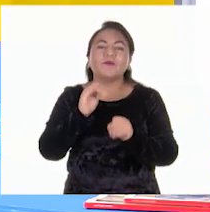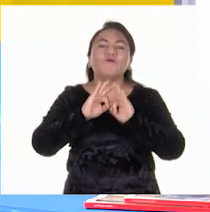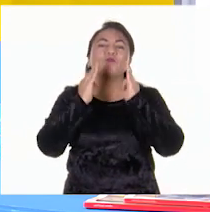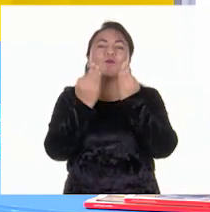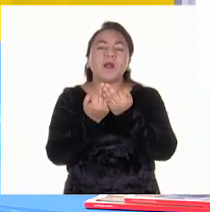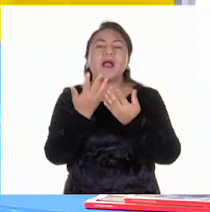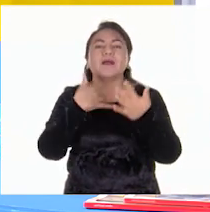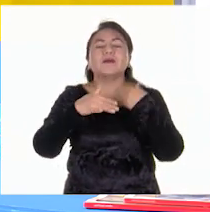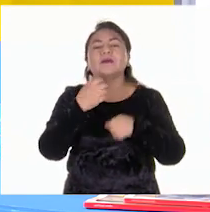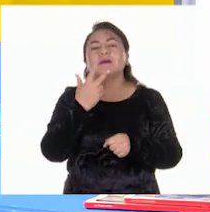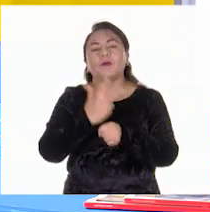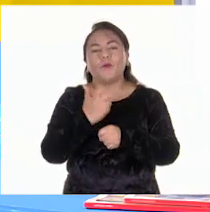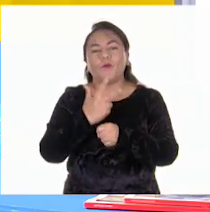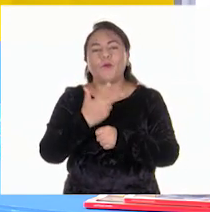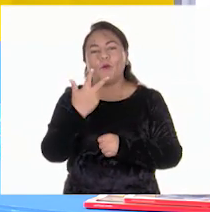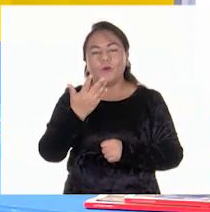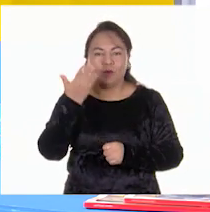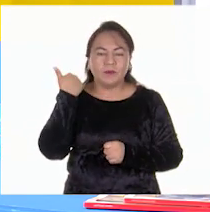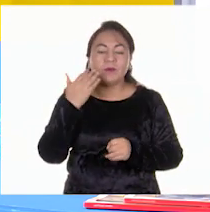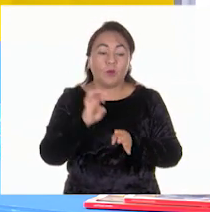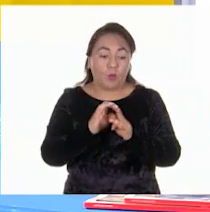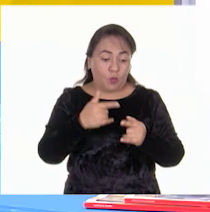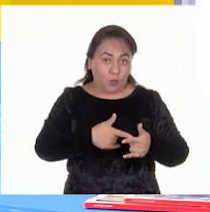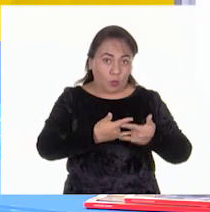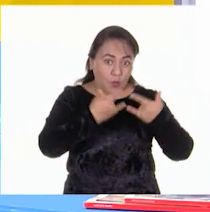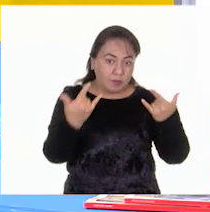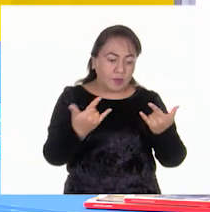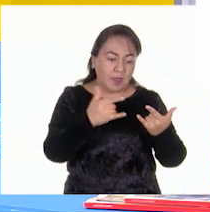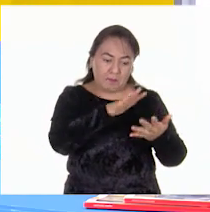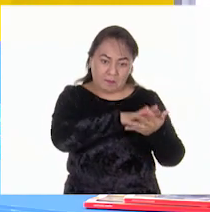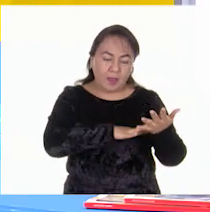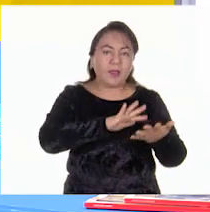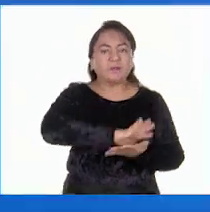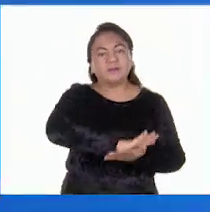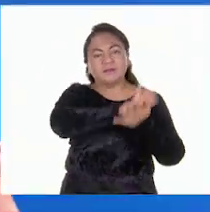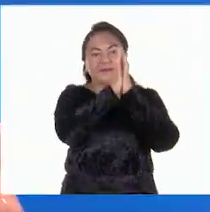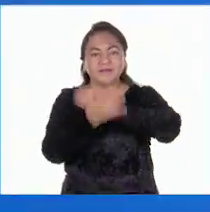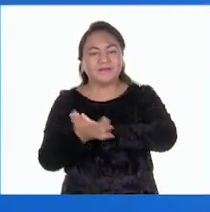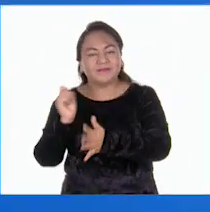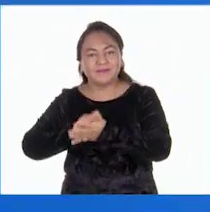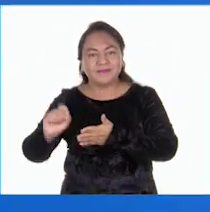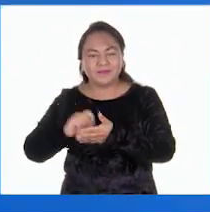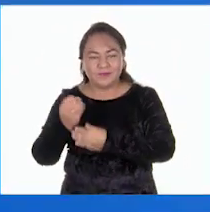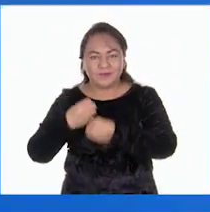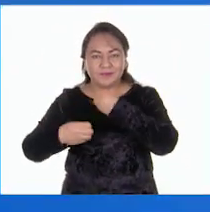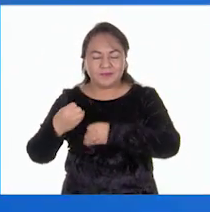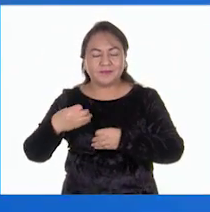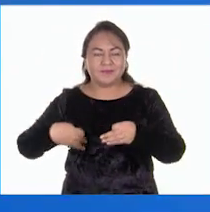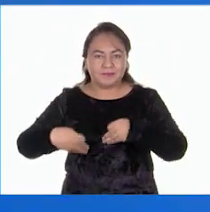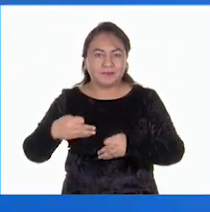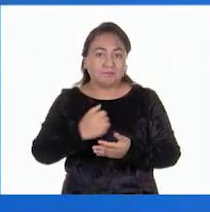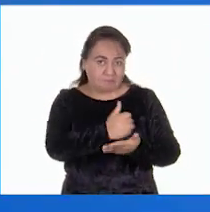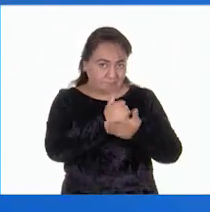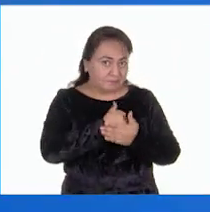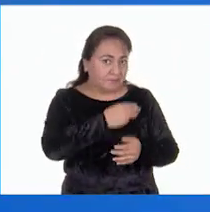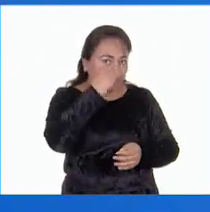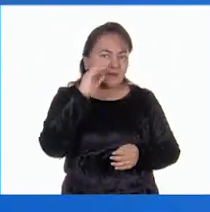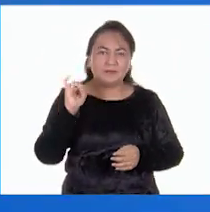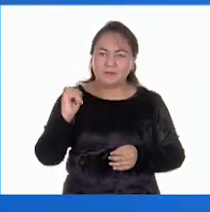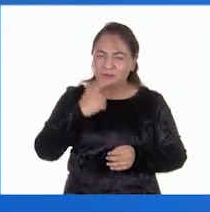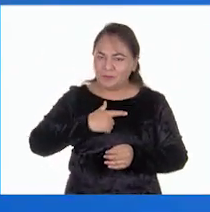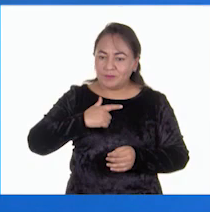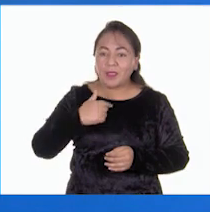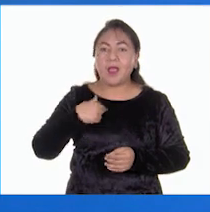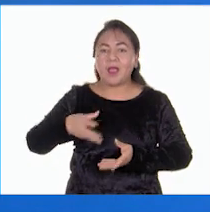lenguaje 8, adaptar un cuento como obra de teatro. ¿Me ayudas, María? Por supuesto, Gaby, aunque fueron muchas actividades